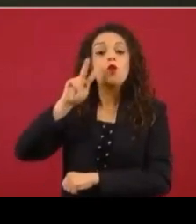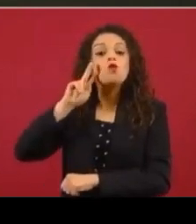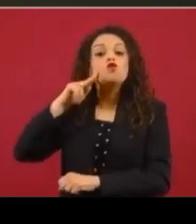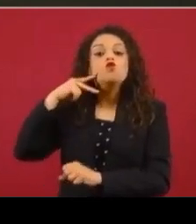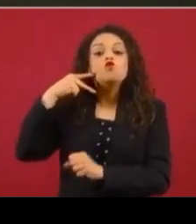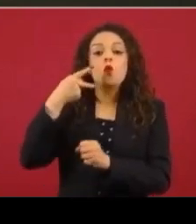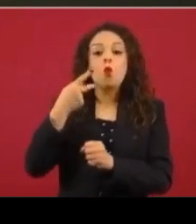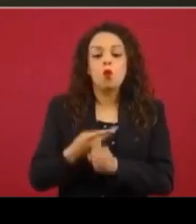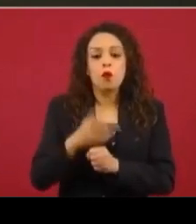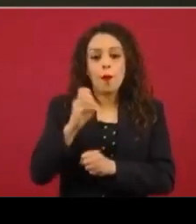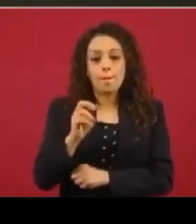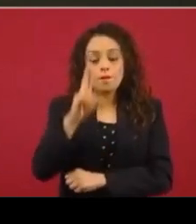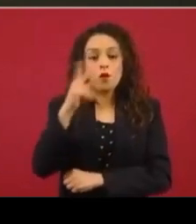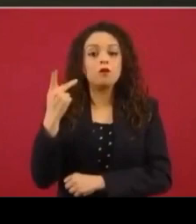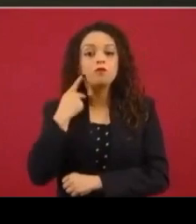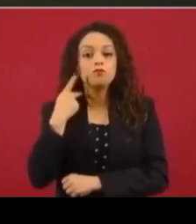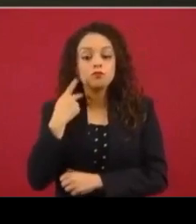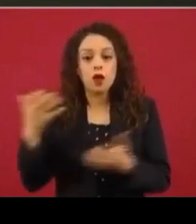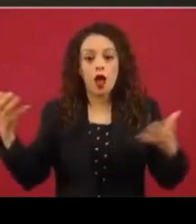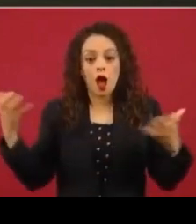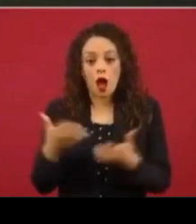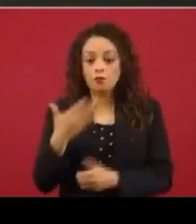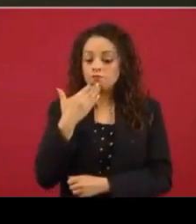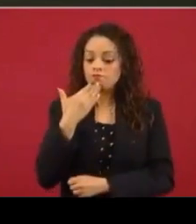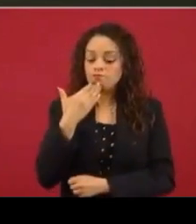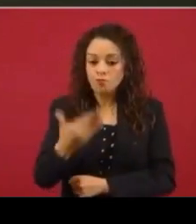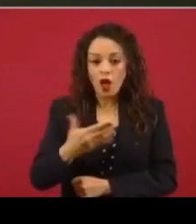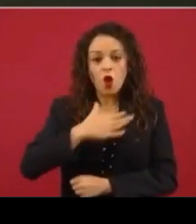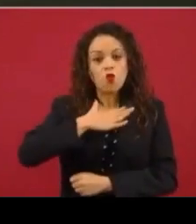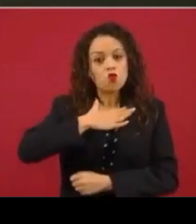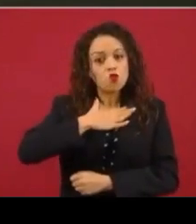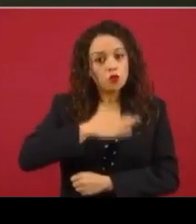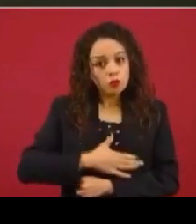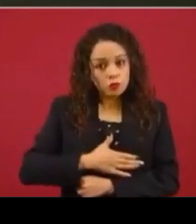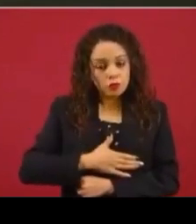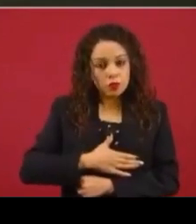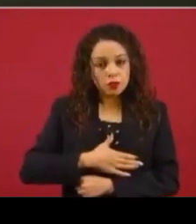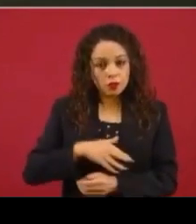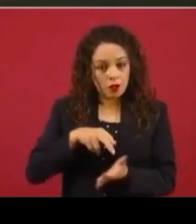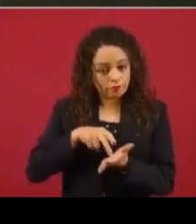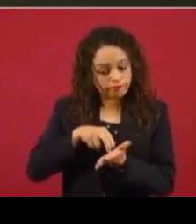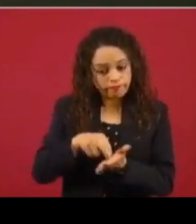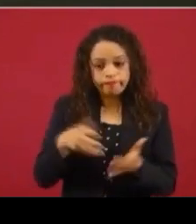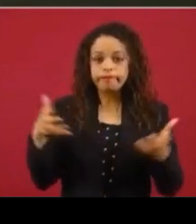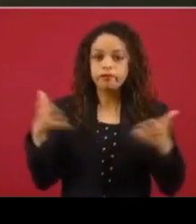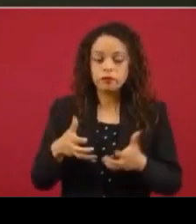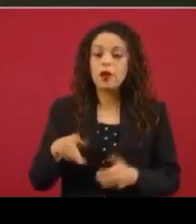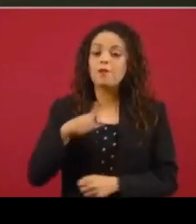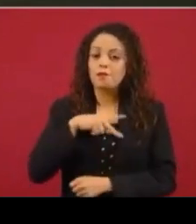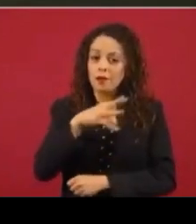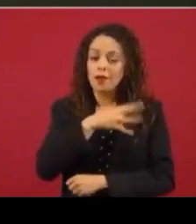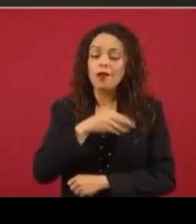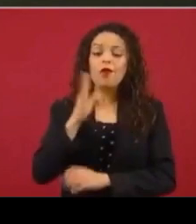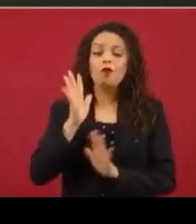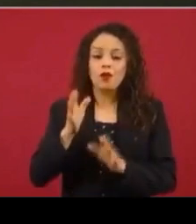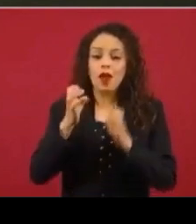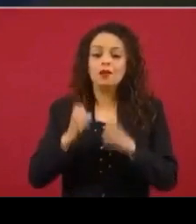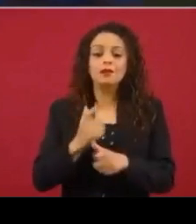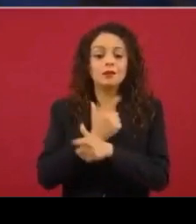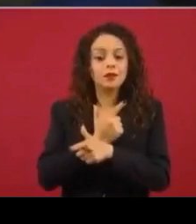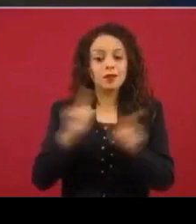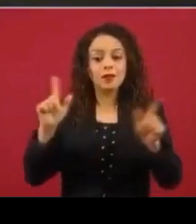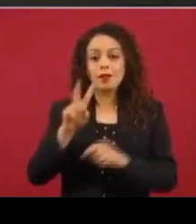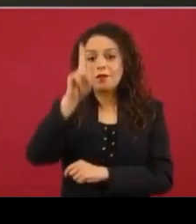hacer las cosas bien, de hacer justicia, mi hijo ya está libre. Yo le agradezco mucho, de